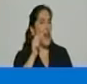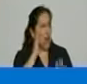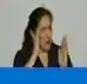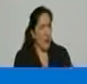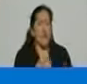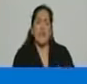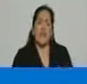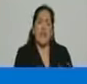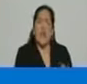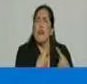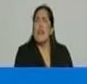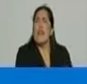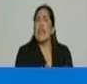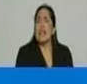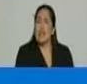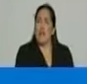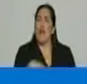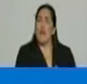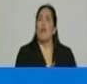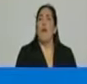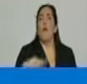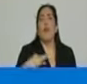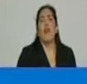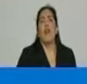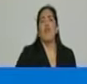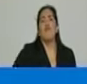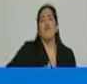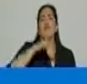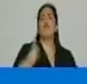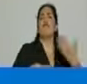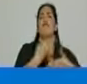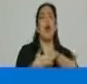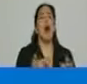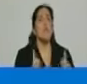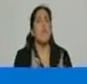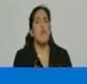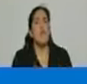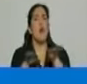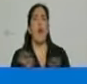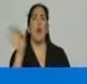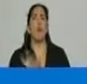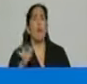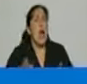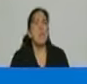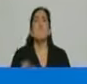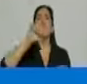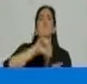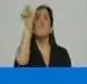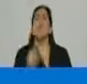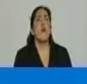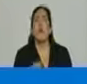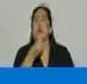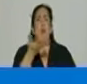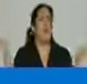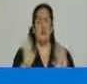lo que necesitan para que arranquen la vida teniendo las mismas oportunidades, hayan nacido donde hayan nacido.